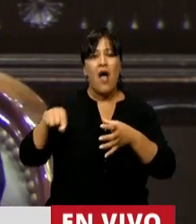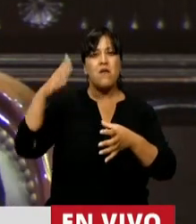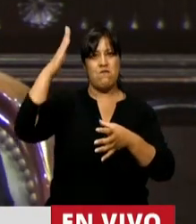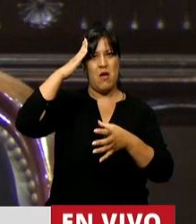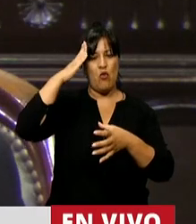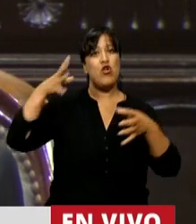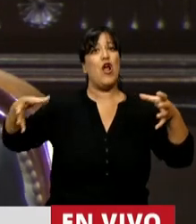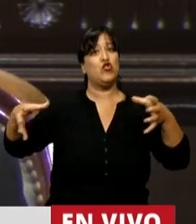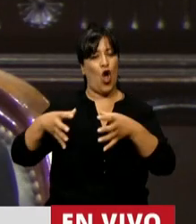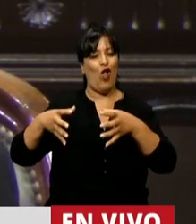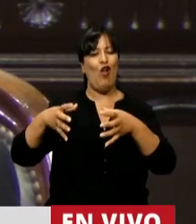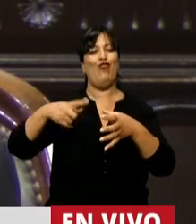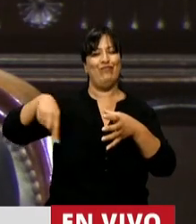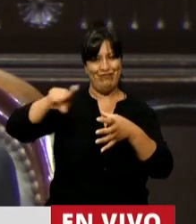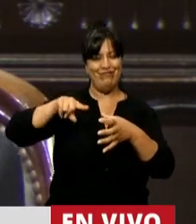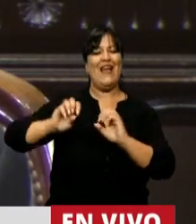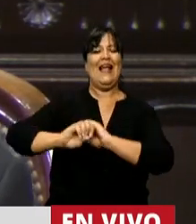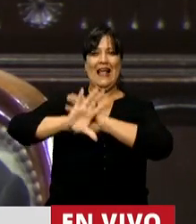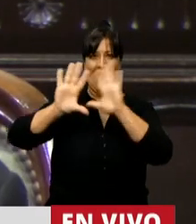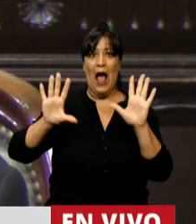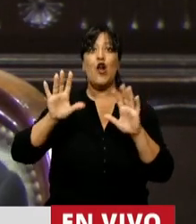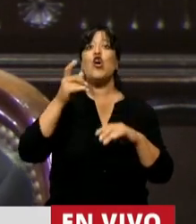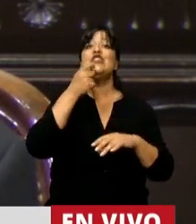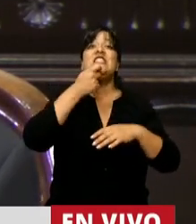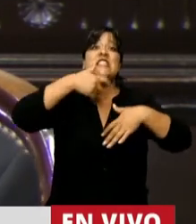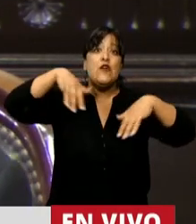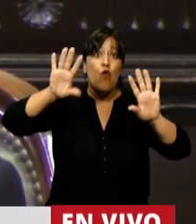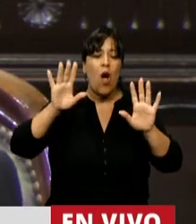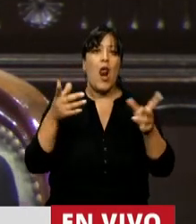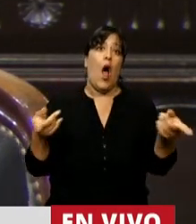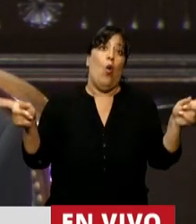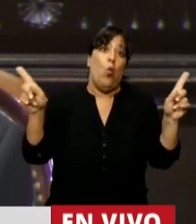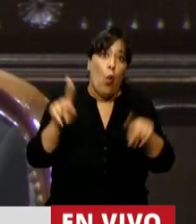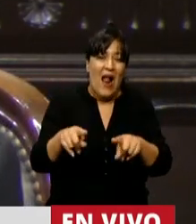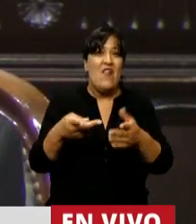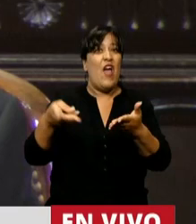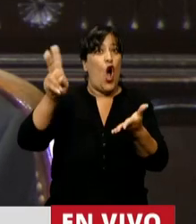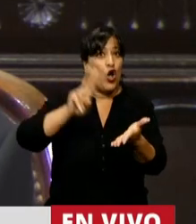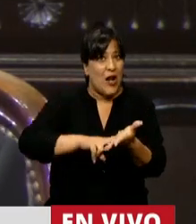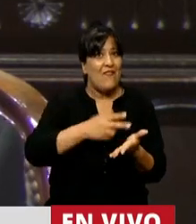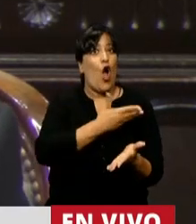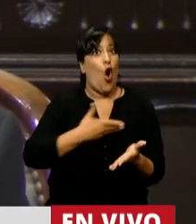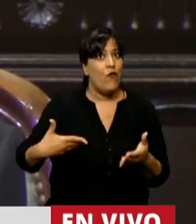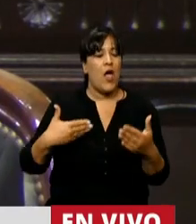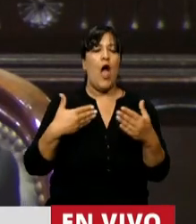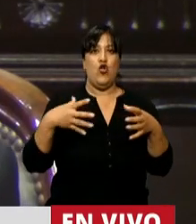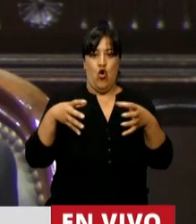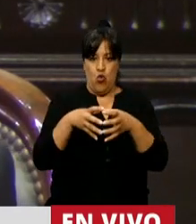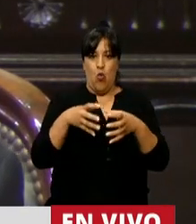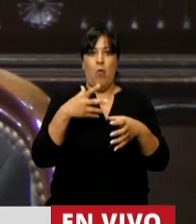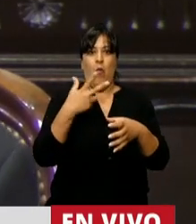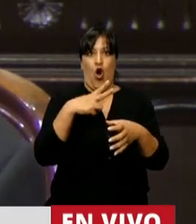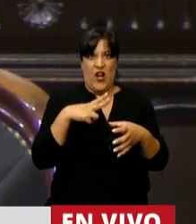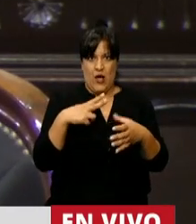memoria colectiva está clara que si volviéramos otra vez al gobierno de los ricos para los